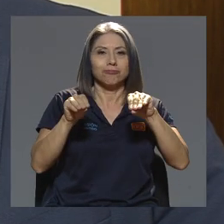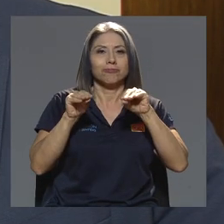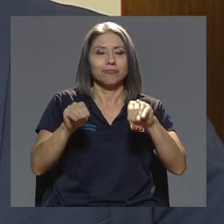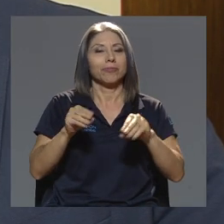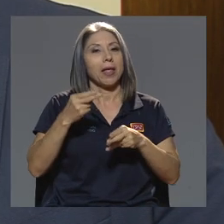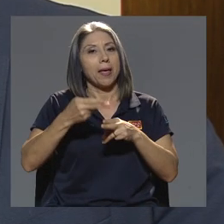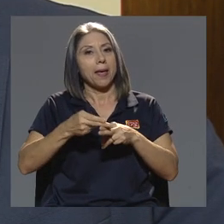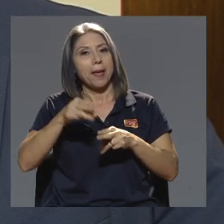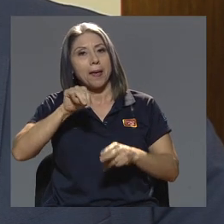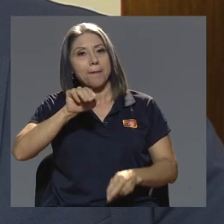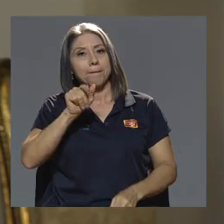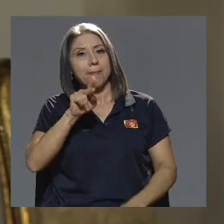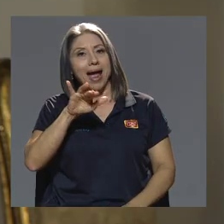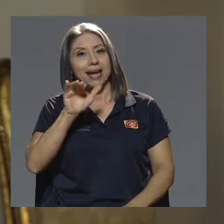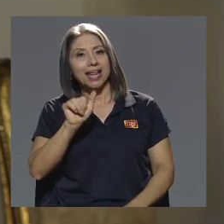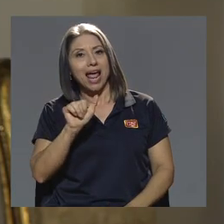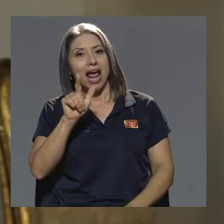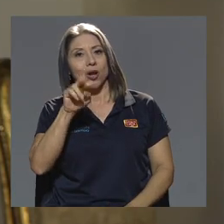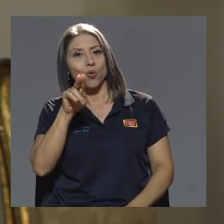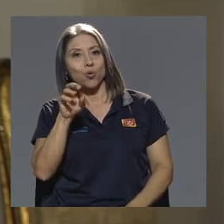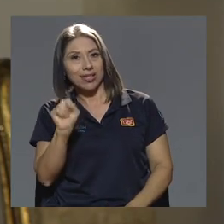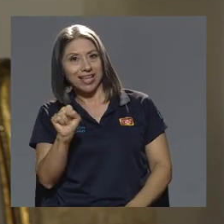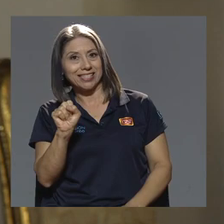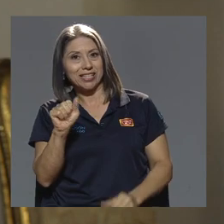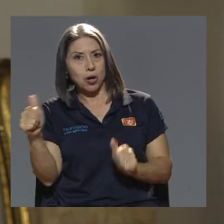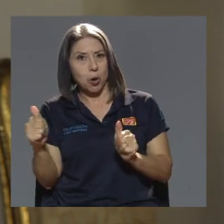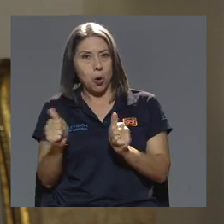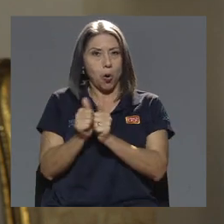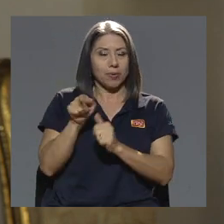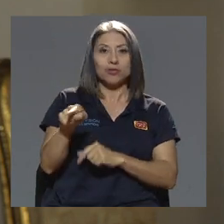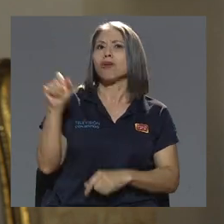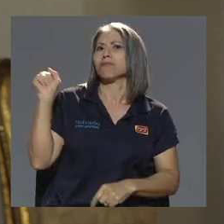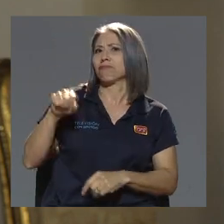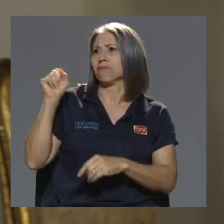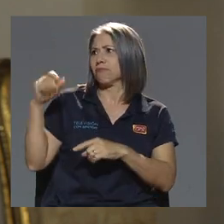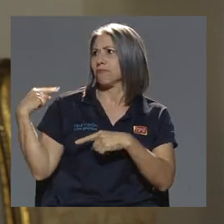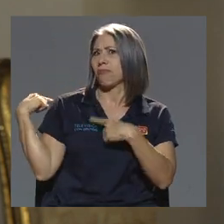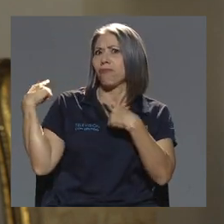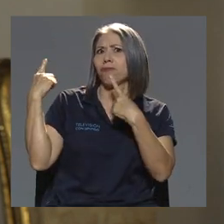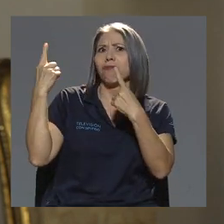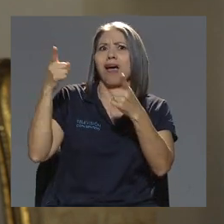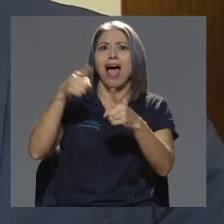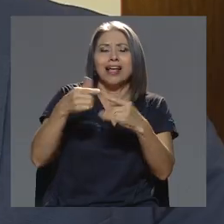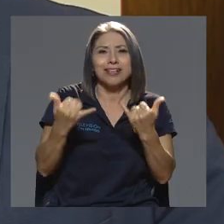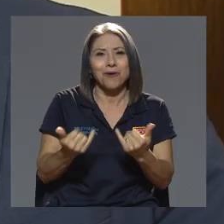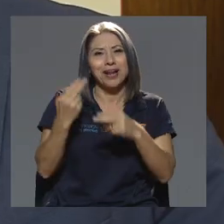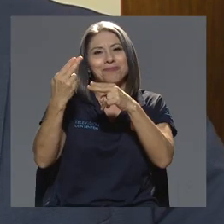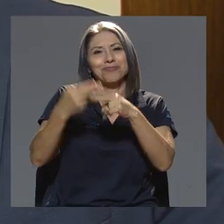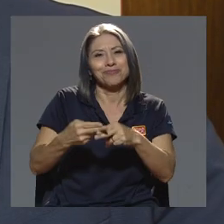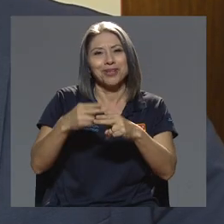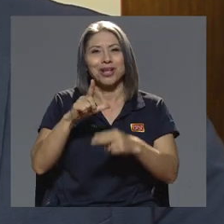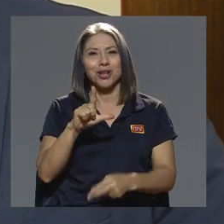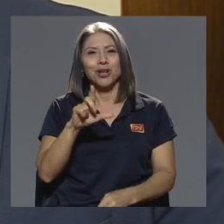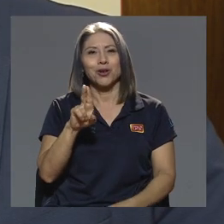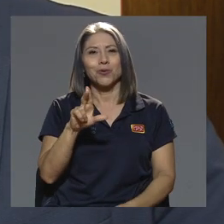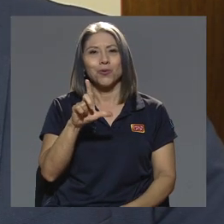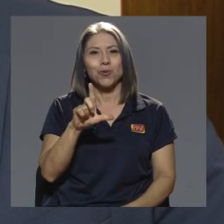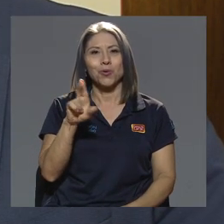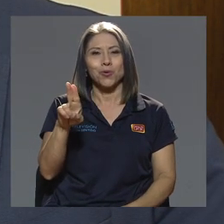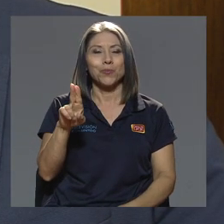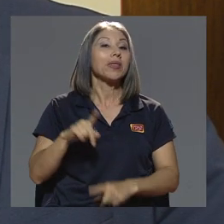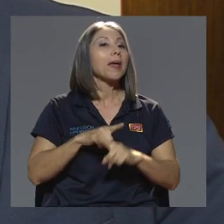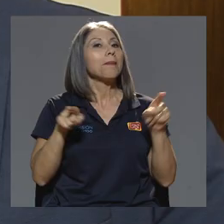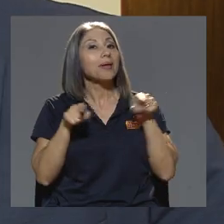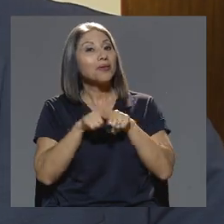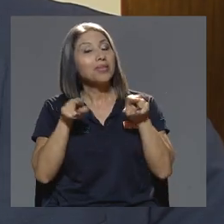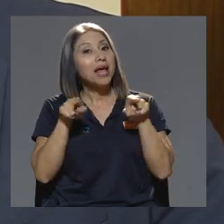María Lourdes es una cómplice suya. Ah, sí, María de Lourdes hasta la fecha es mi cómplice, Lulú. Pero también, doña